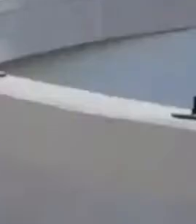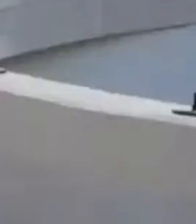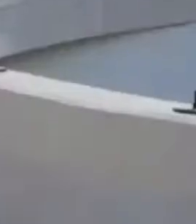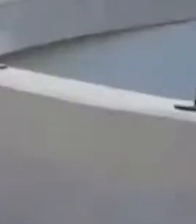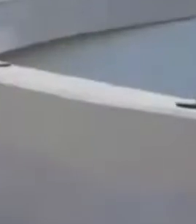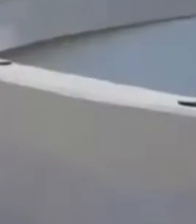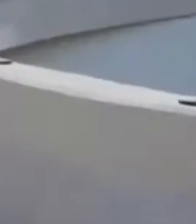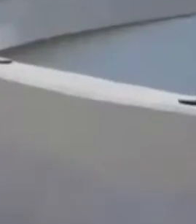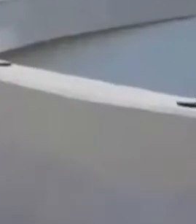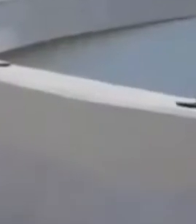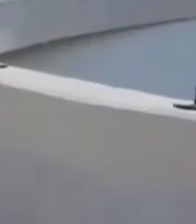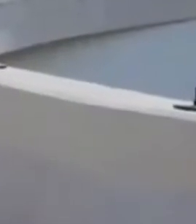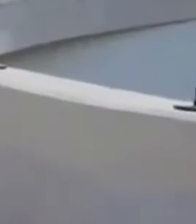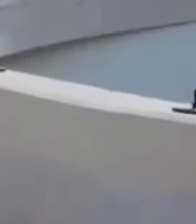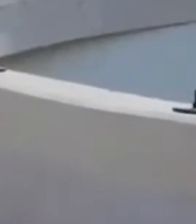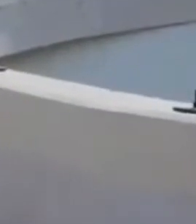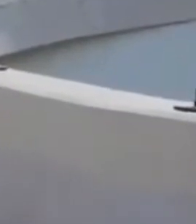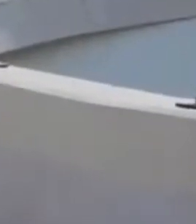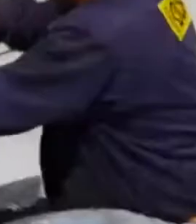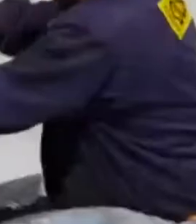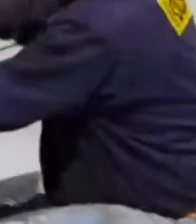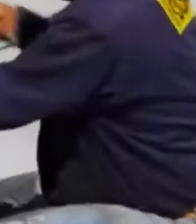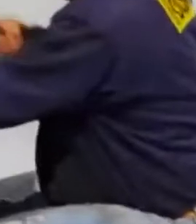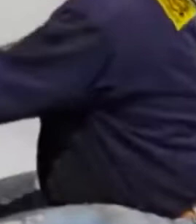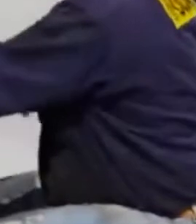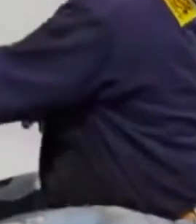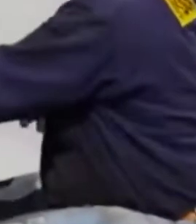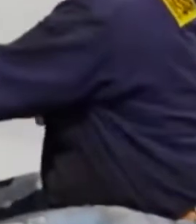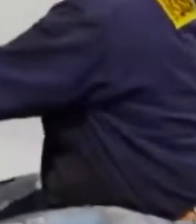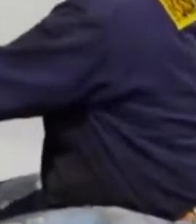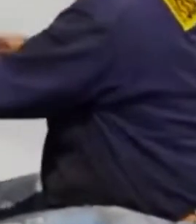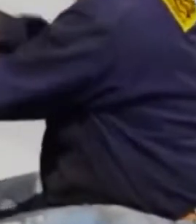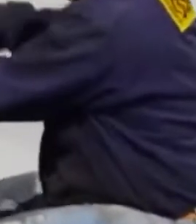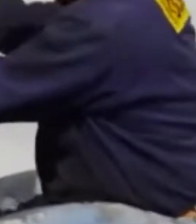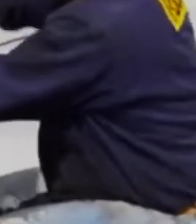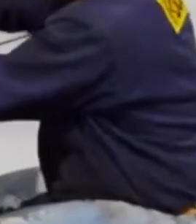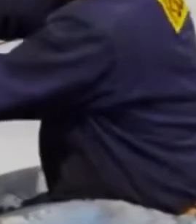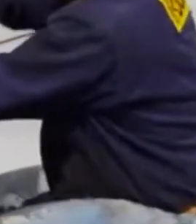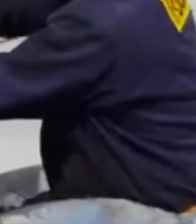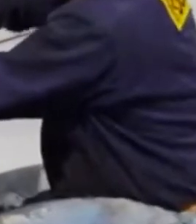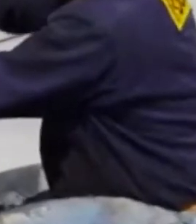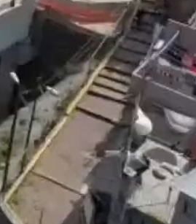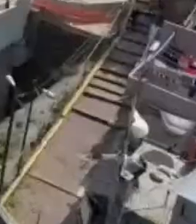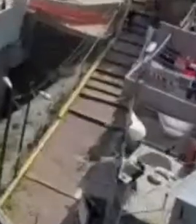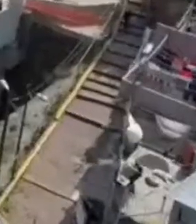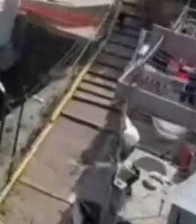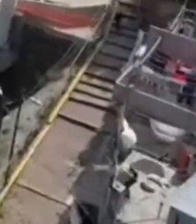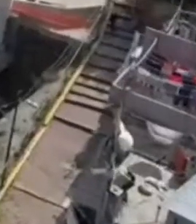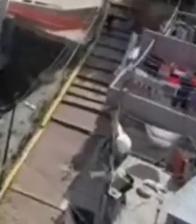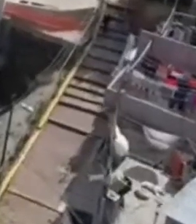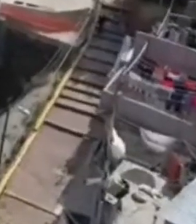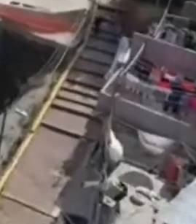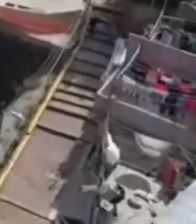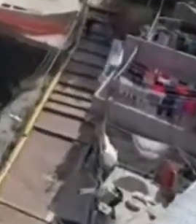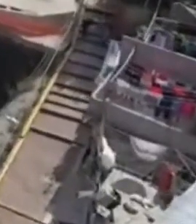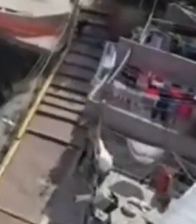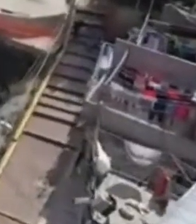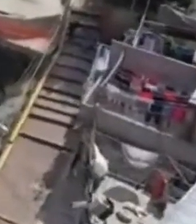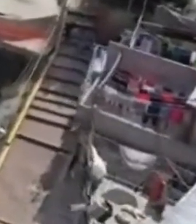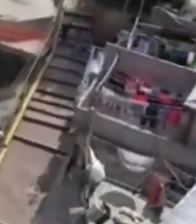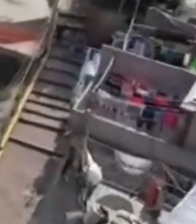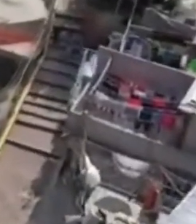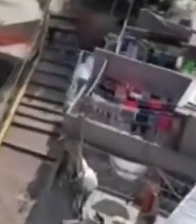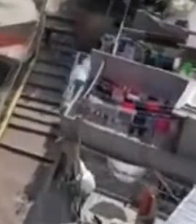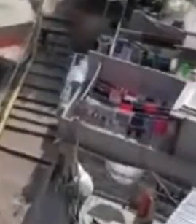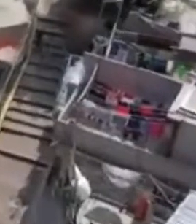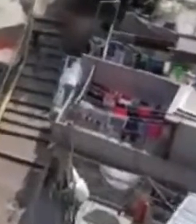estar en posibilidades de completar la etapa final de la obra. Se preparan canalizaciones para el tráfico, se instala el parapeto y se construye